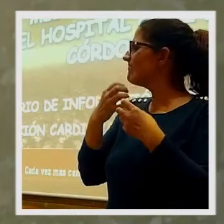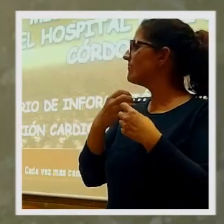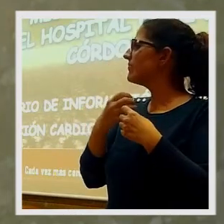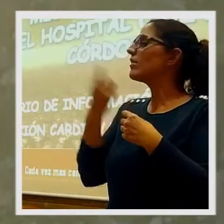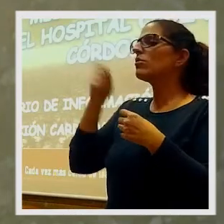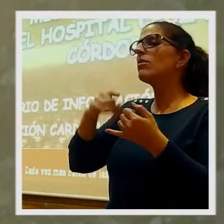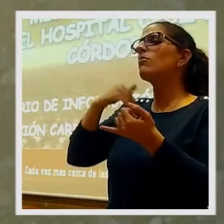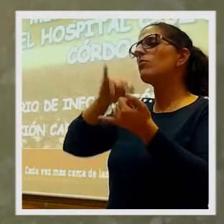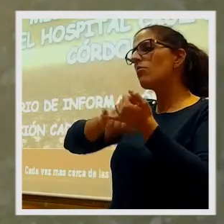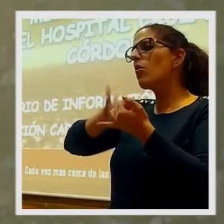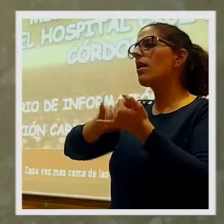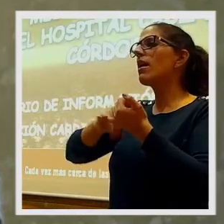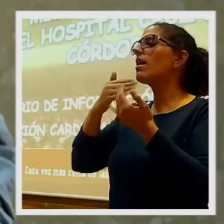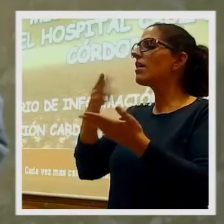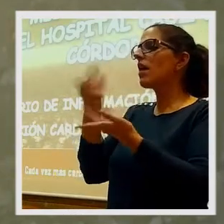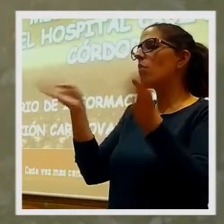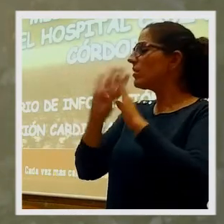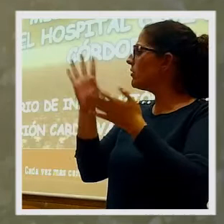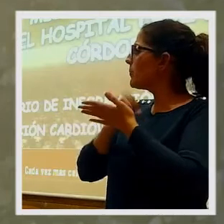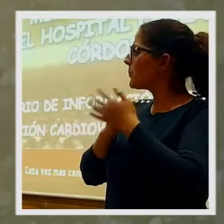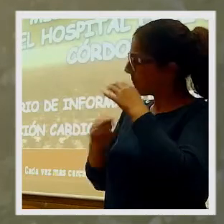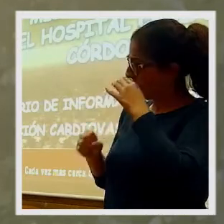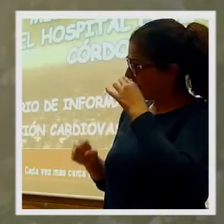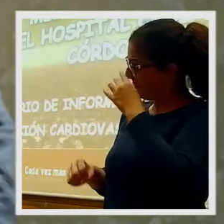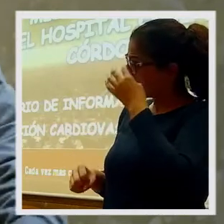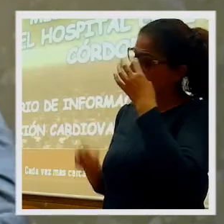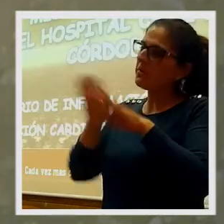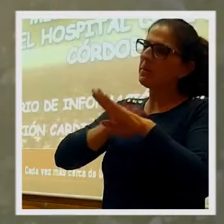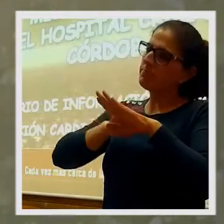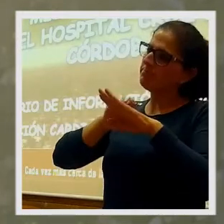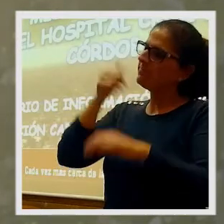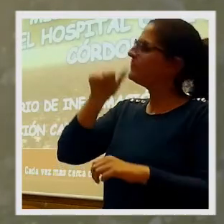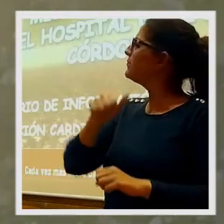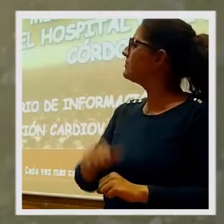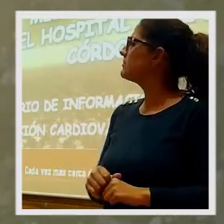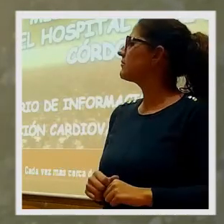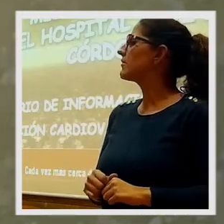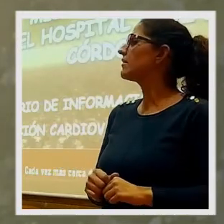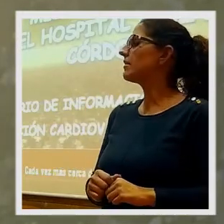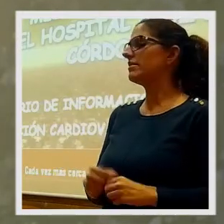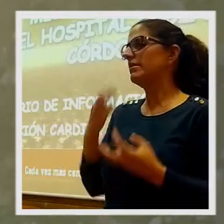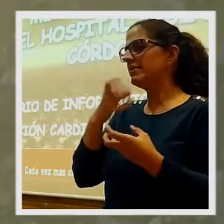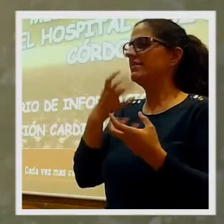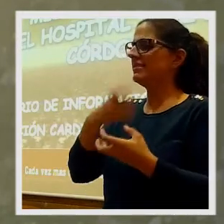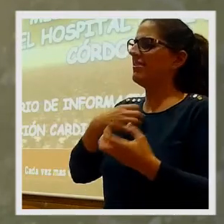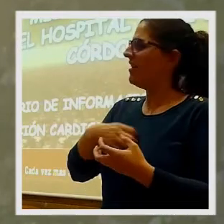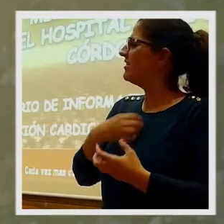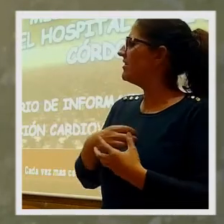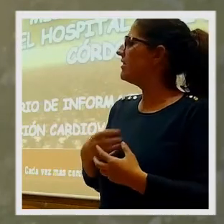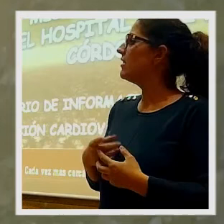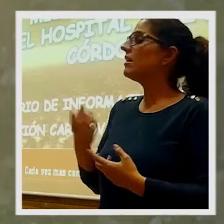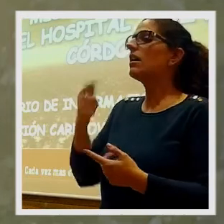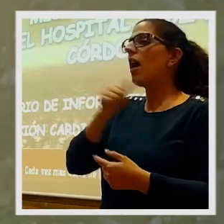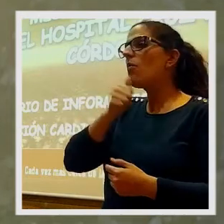Otra vez mi mujer y la gentileza de la UCI me hizo perdón, aguantar hasta la hora de la operación. Todo salió